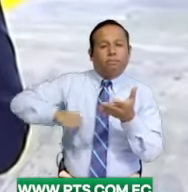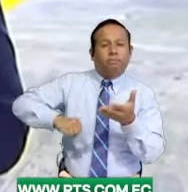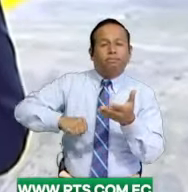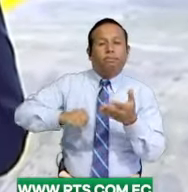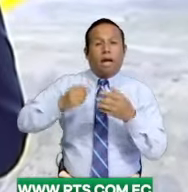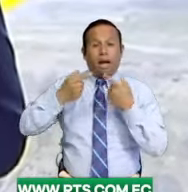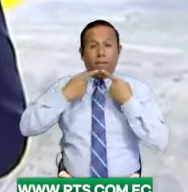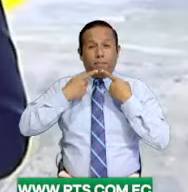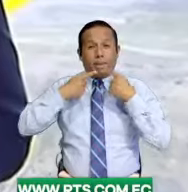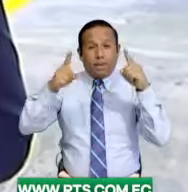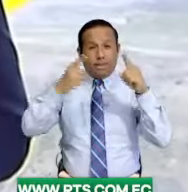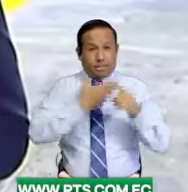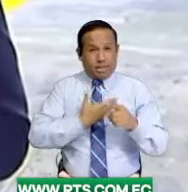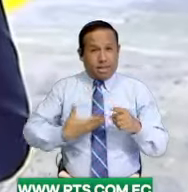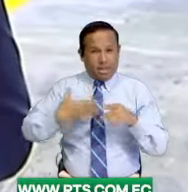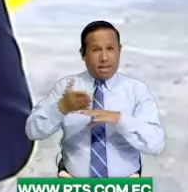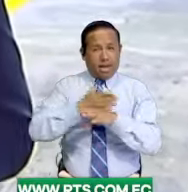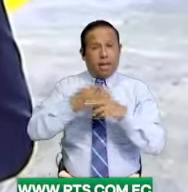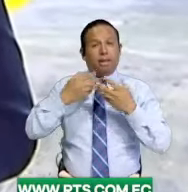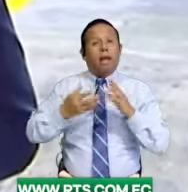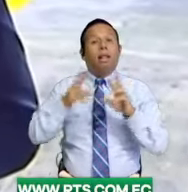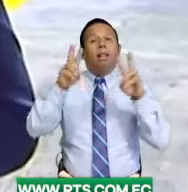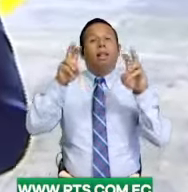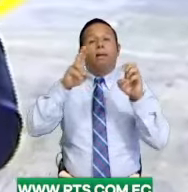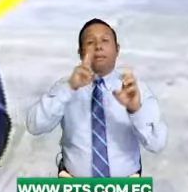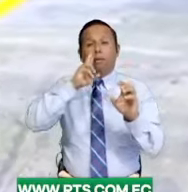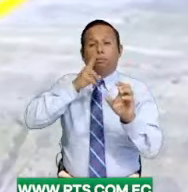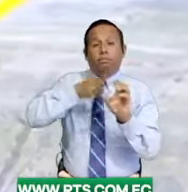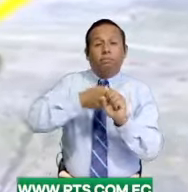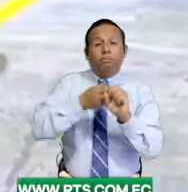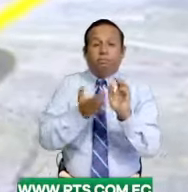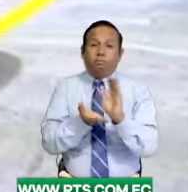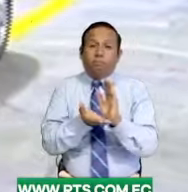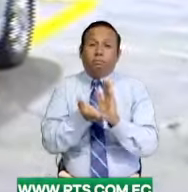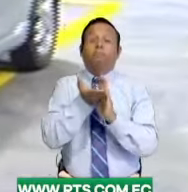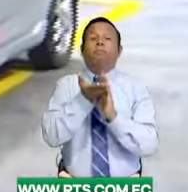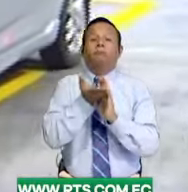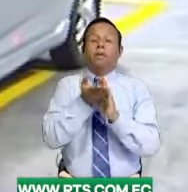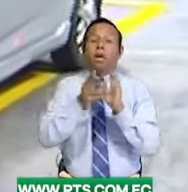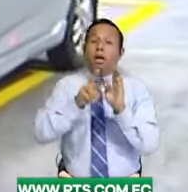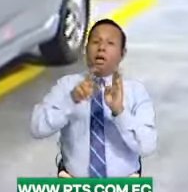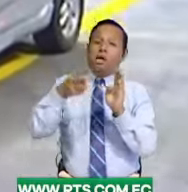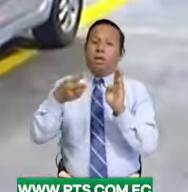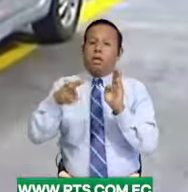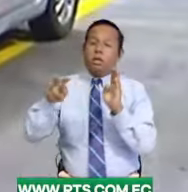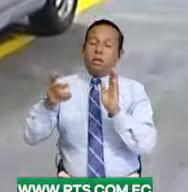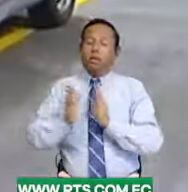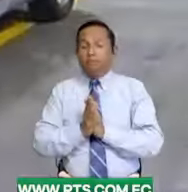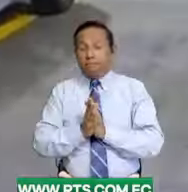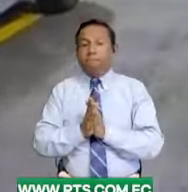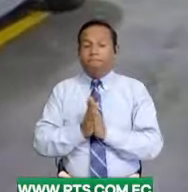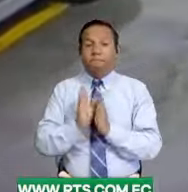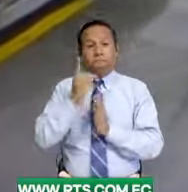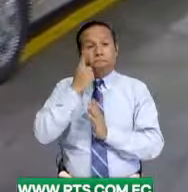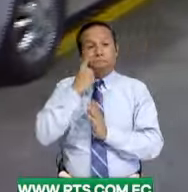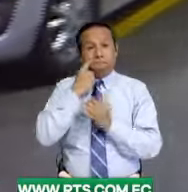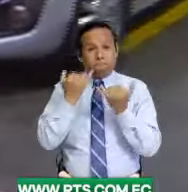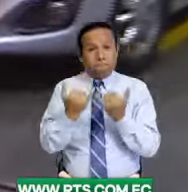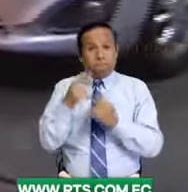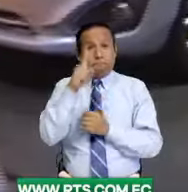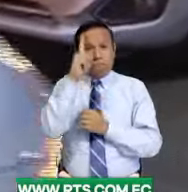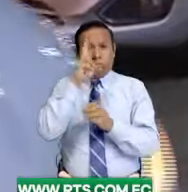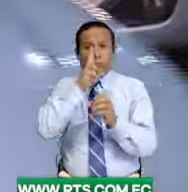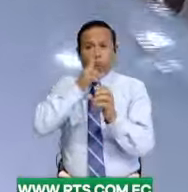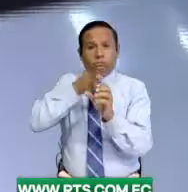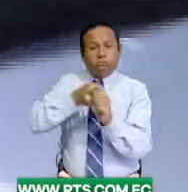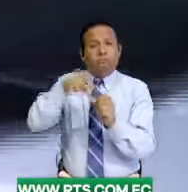la República, y los precios van a variar, así que mucha atención. Les mostramos lo que ocurre aquí en una de las estaciones de servicio norte de